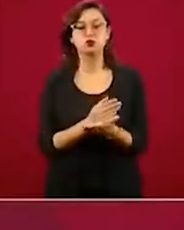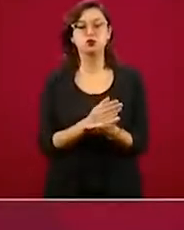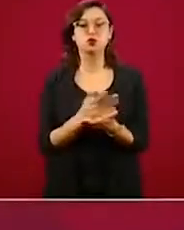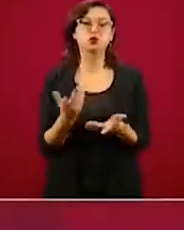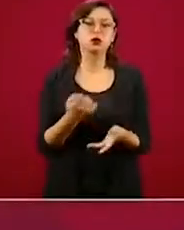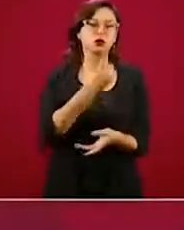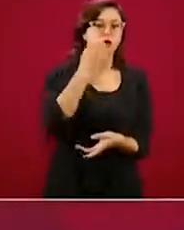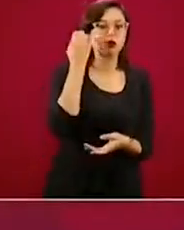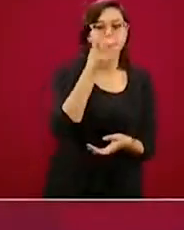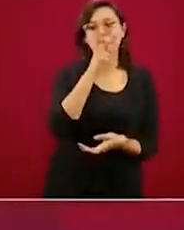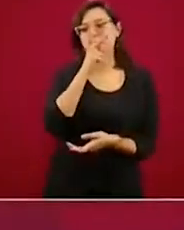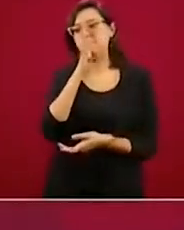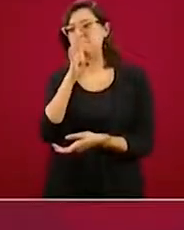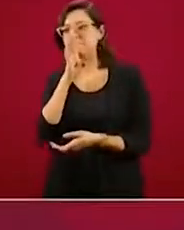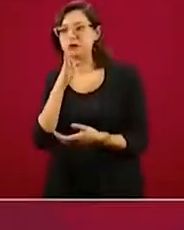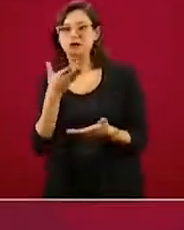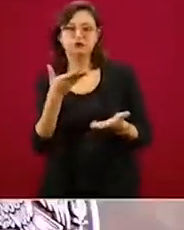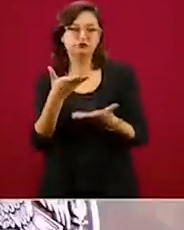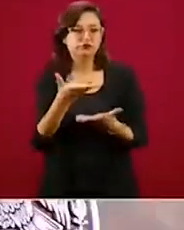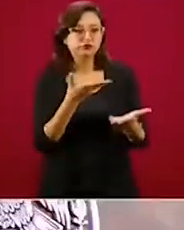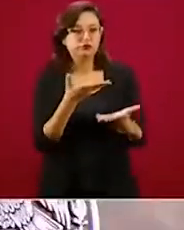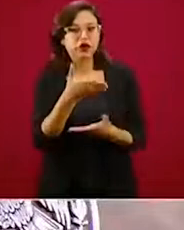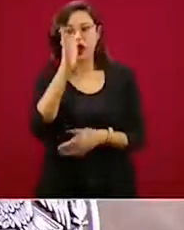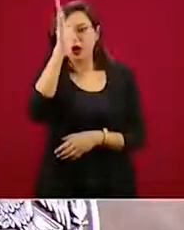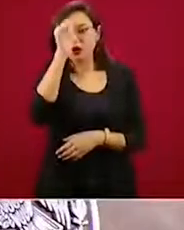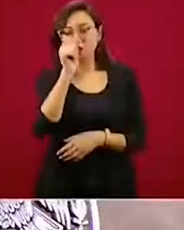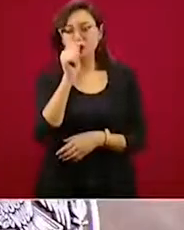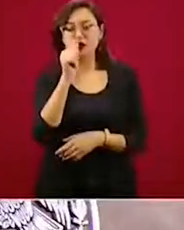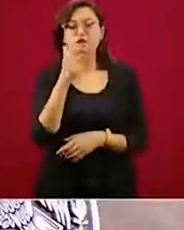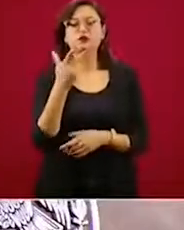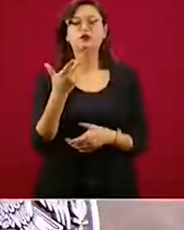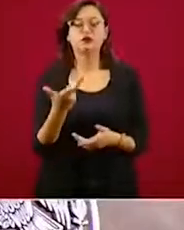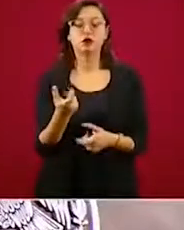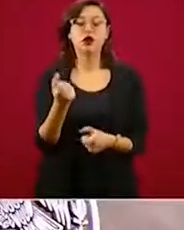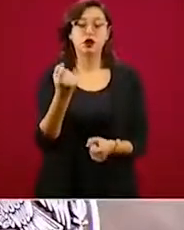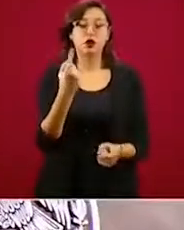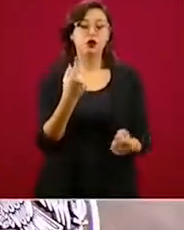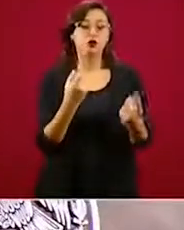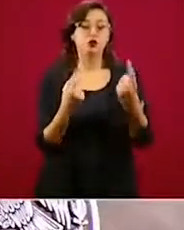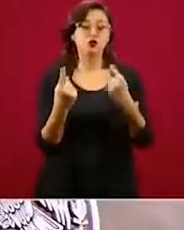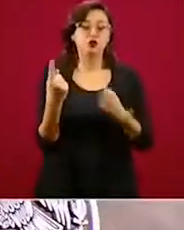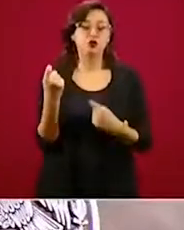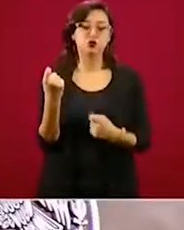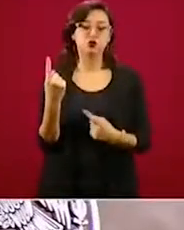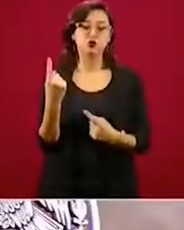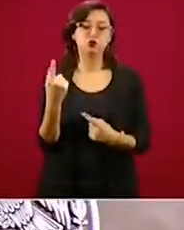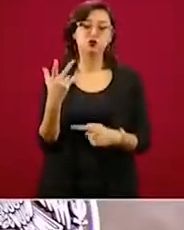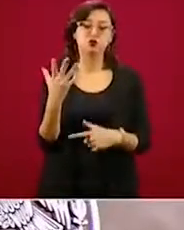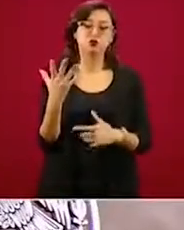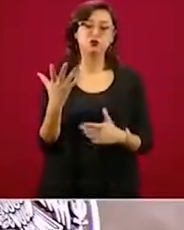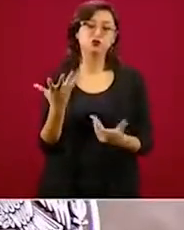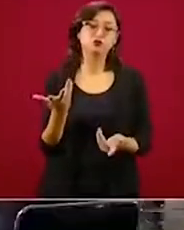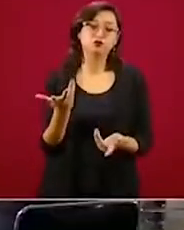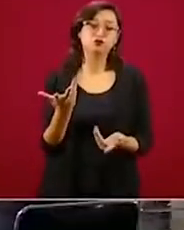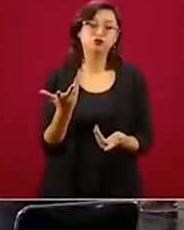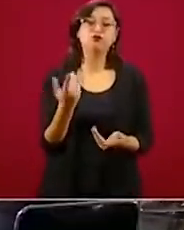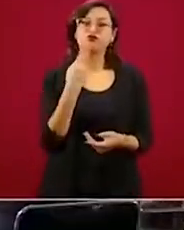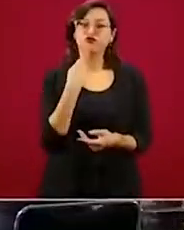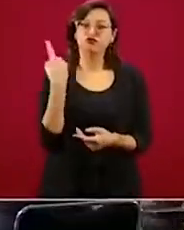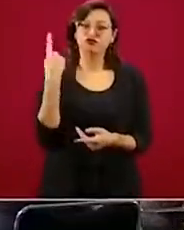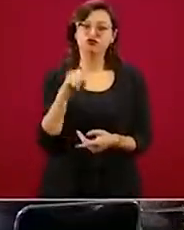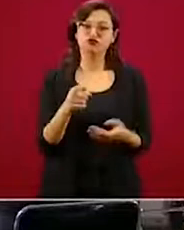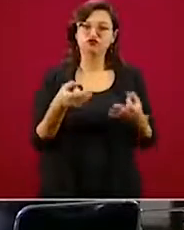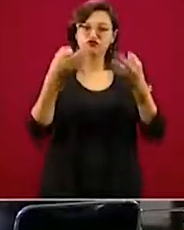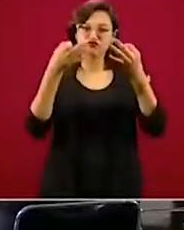y colegios. Hay algunos que se han tenido que llevar incluso a un proceso formal ya de queja.